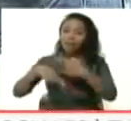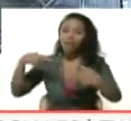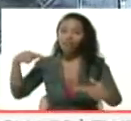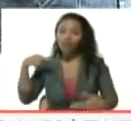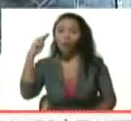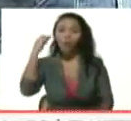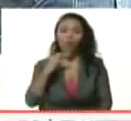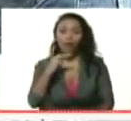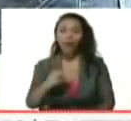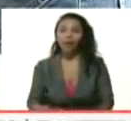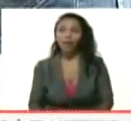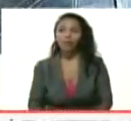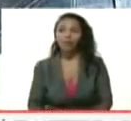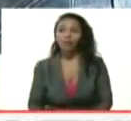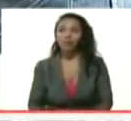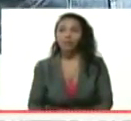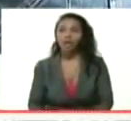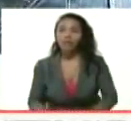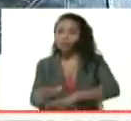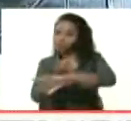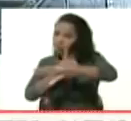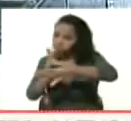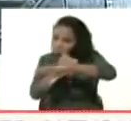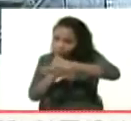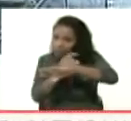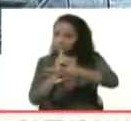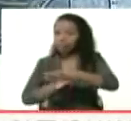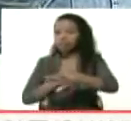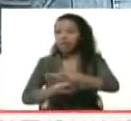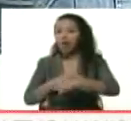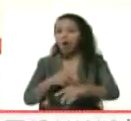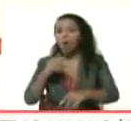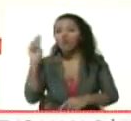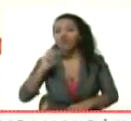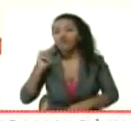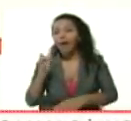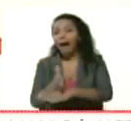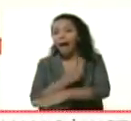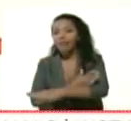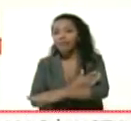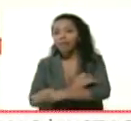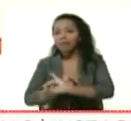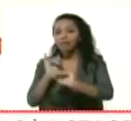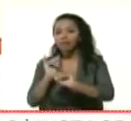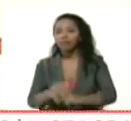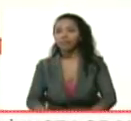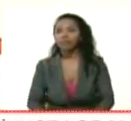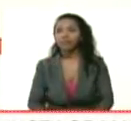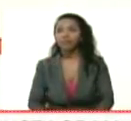bolivariana, perdónenme los tiempos, pero como nunca antes la tuvimos.